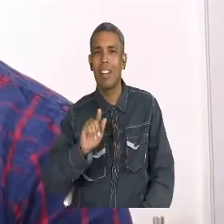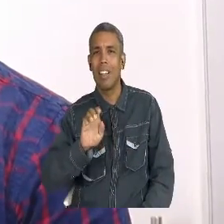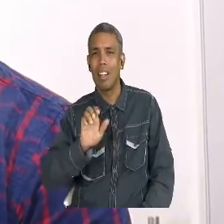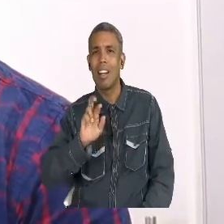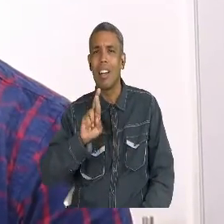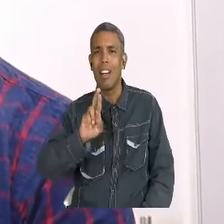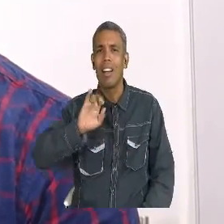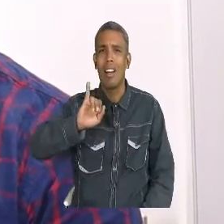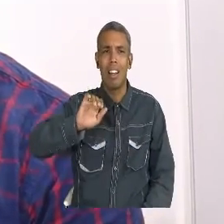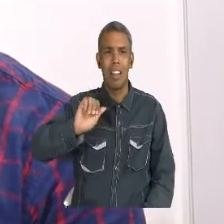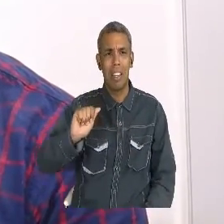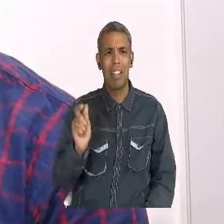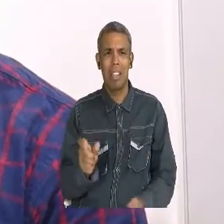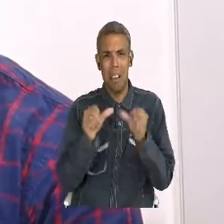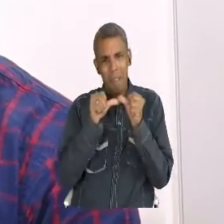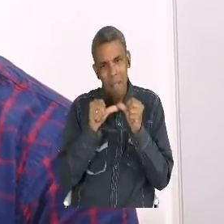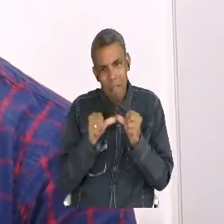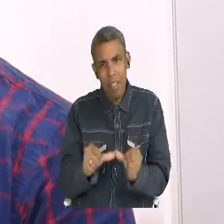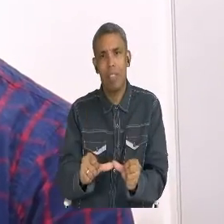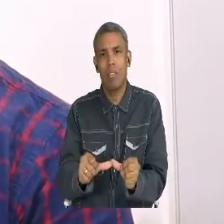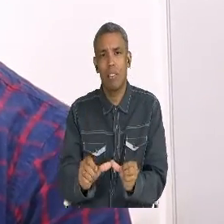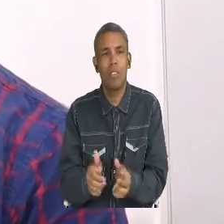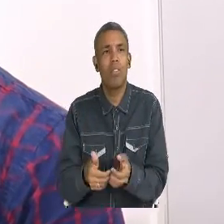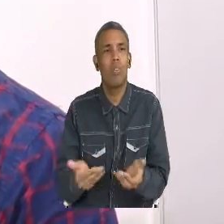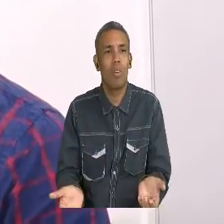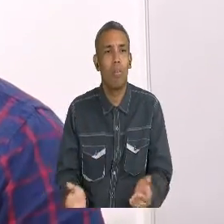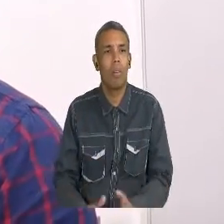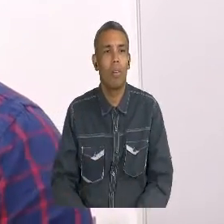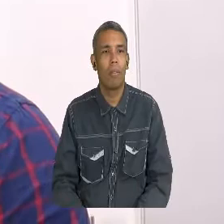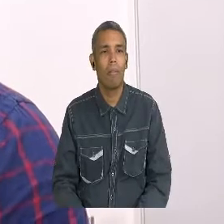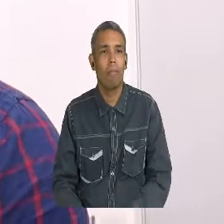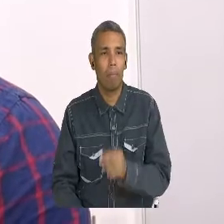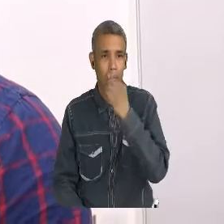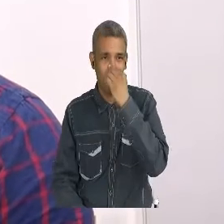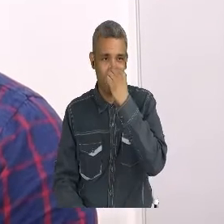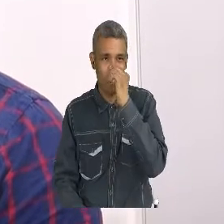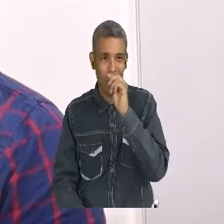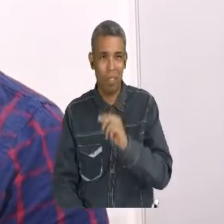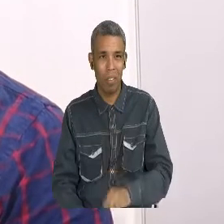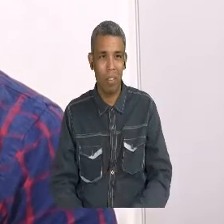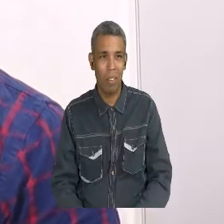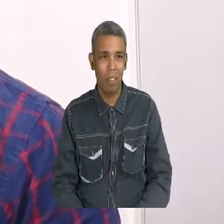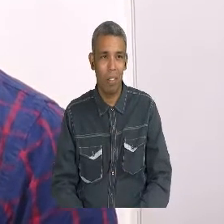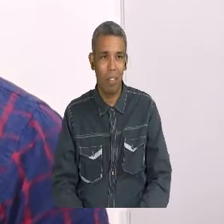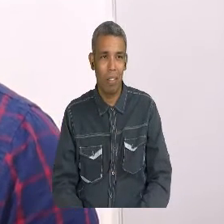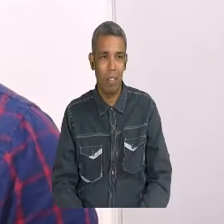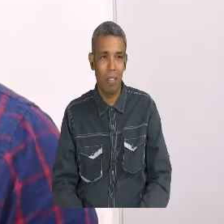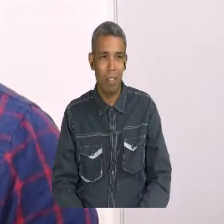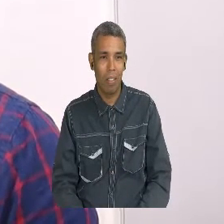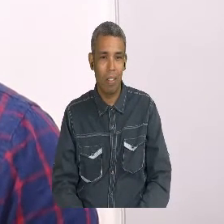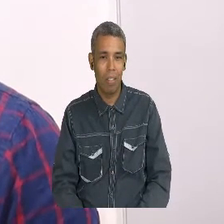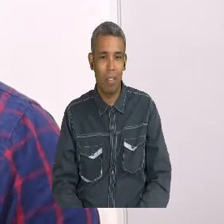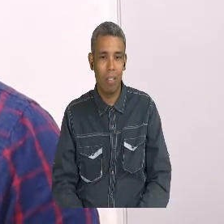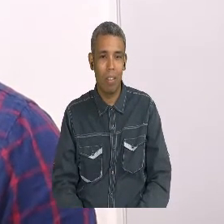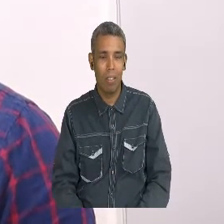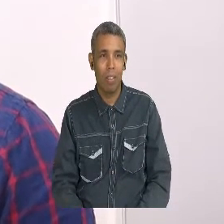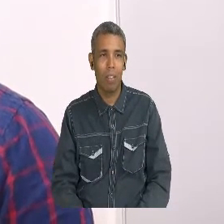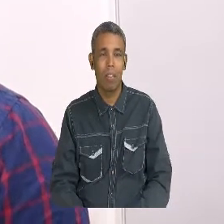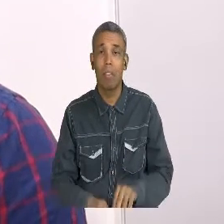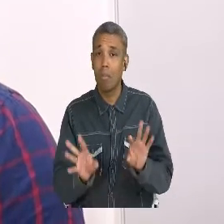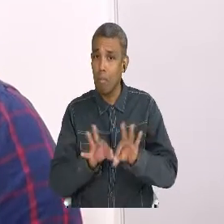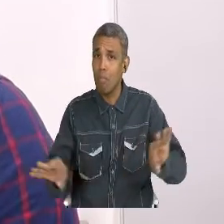para nosotros realmente es importante que cada uno cumpla con su función, ¿sí? Lo que nos interesa realmente es que la persona